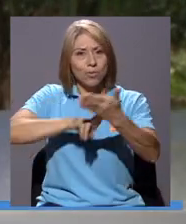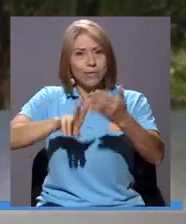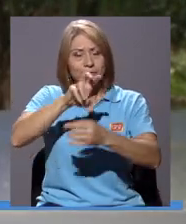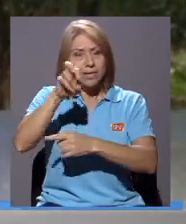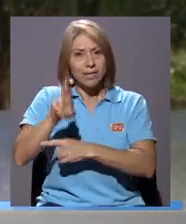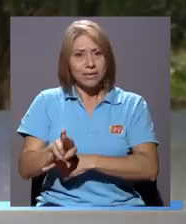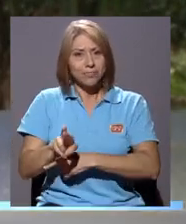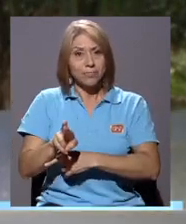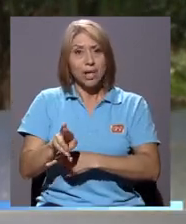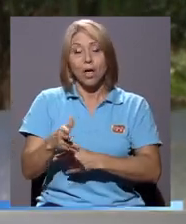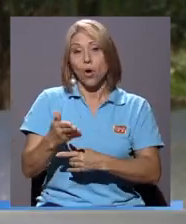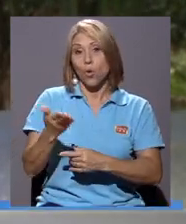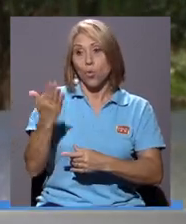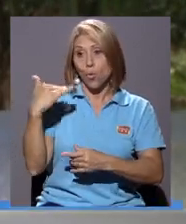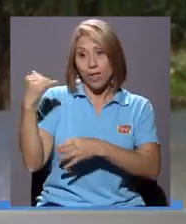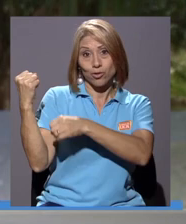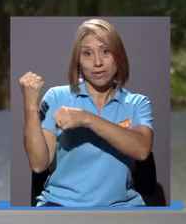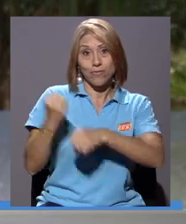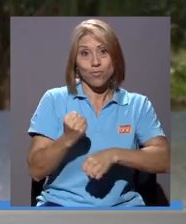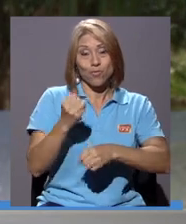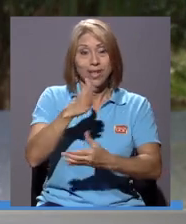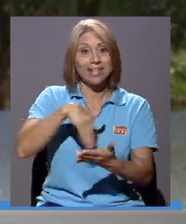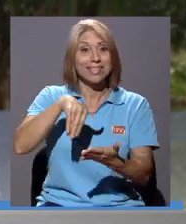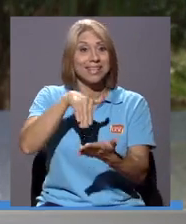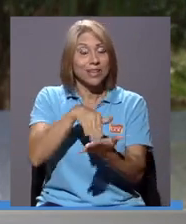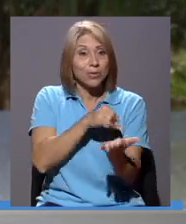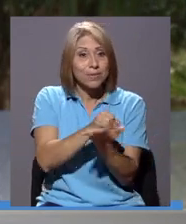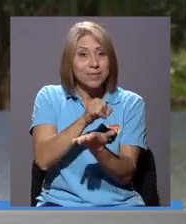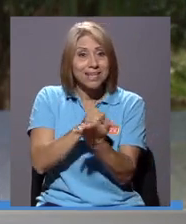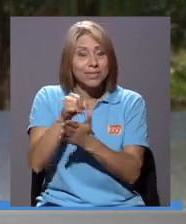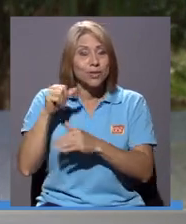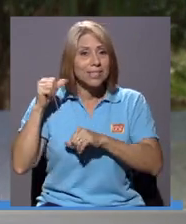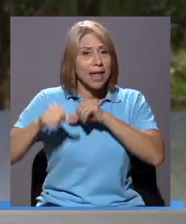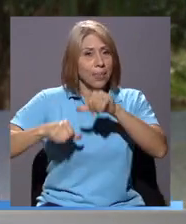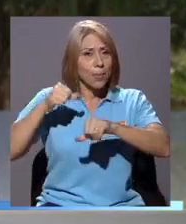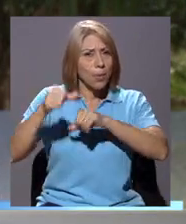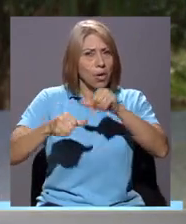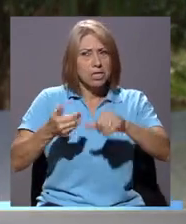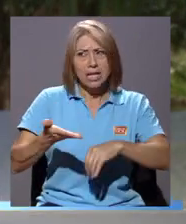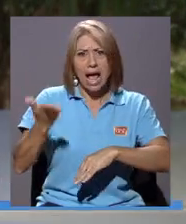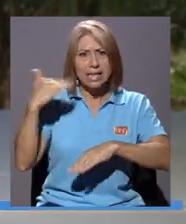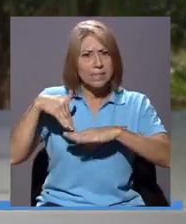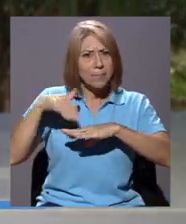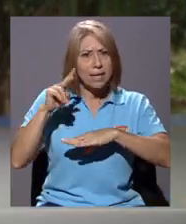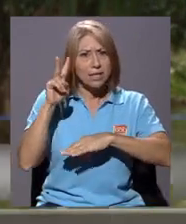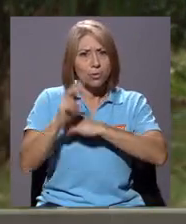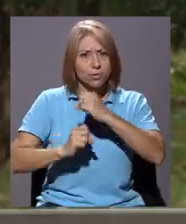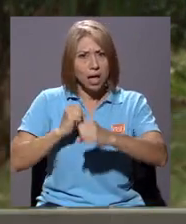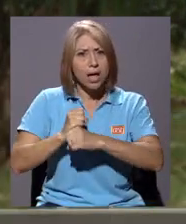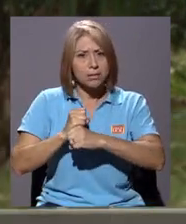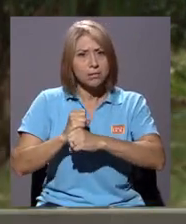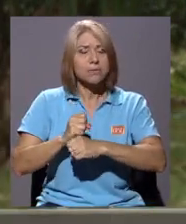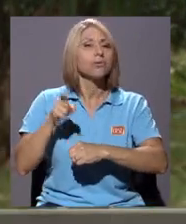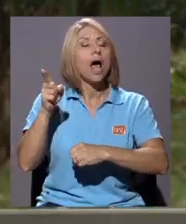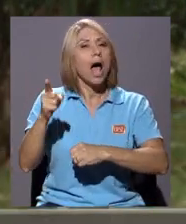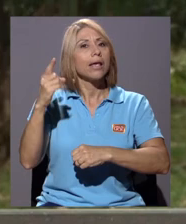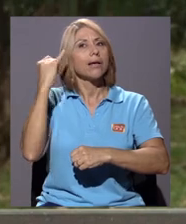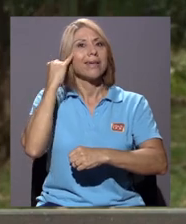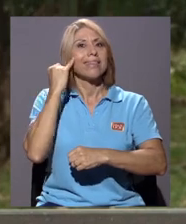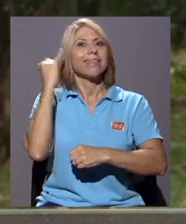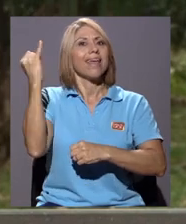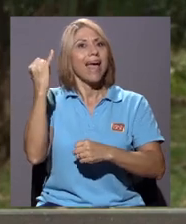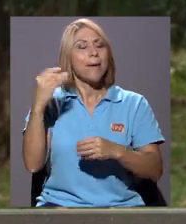cuando se funda el Centro de Investigaciones Antropológicas, hace ya un poquito más de 2 años, la idea adquiere